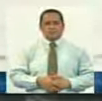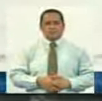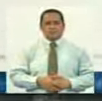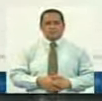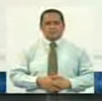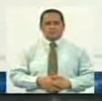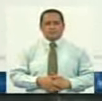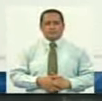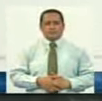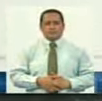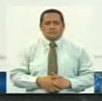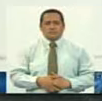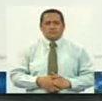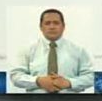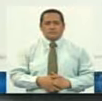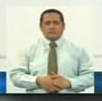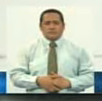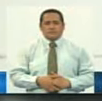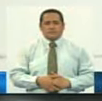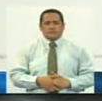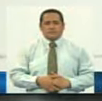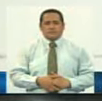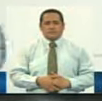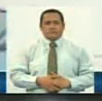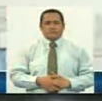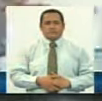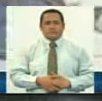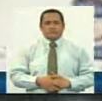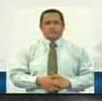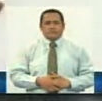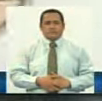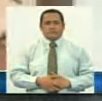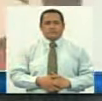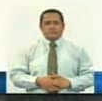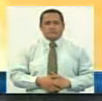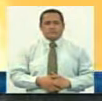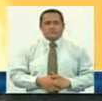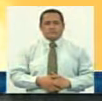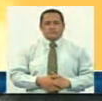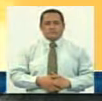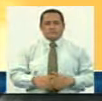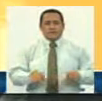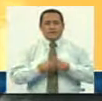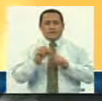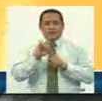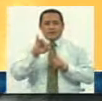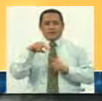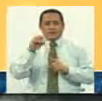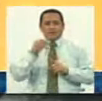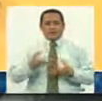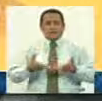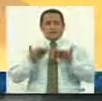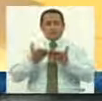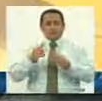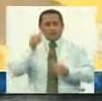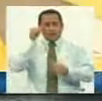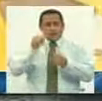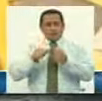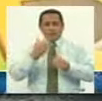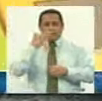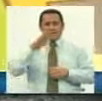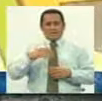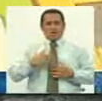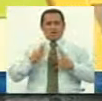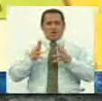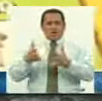bienestar a los pobres. ¿Para qué tanto? ¿Bastaría con esconderlos? Quino creó una niña con personalidad, que odia